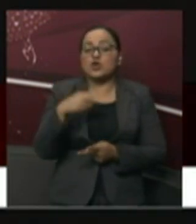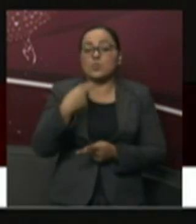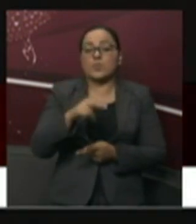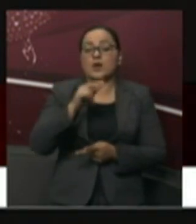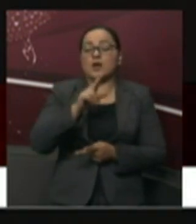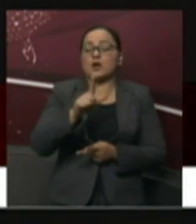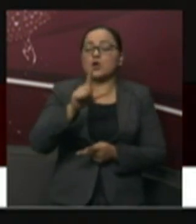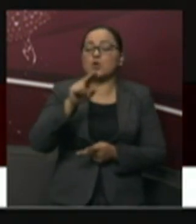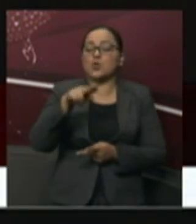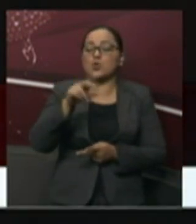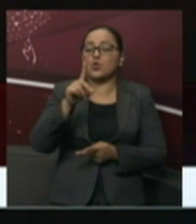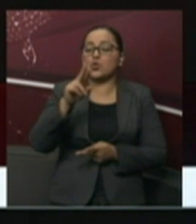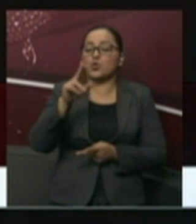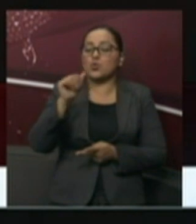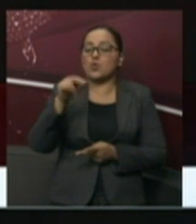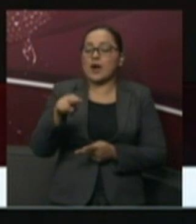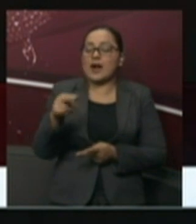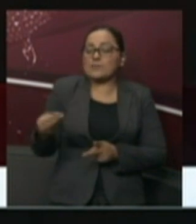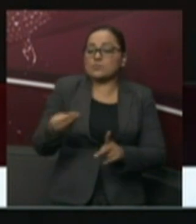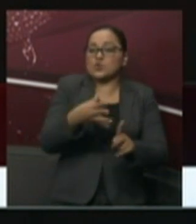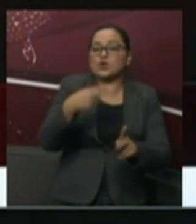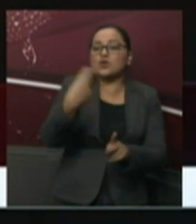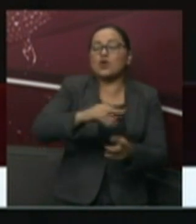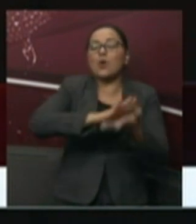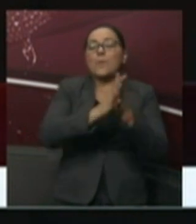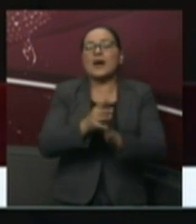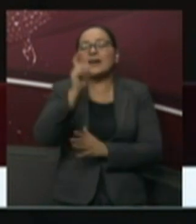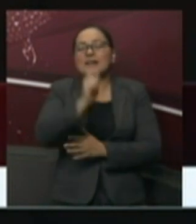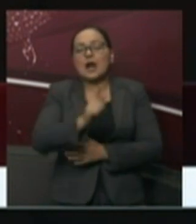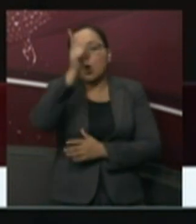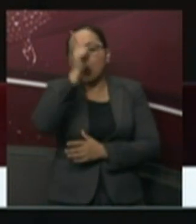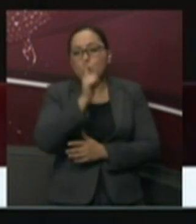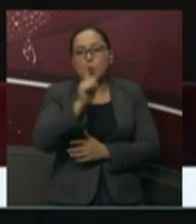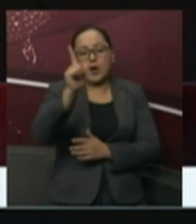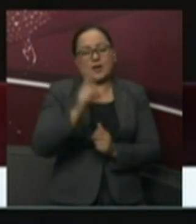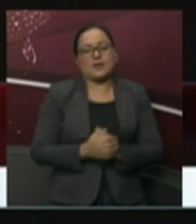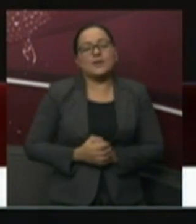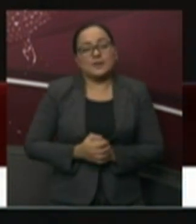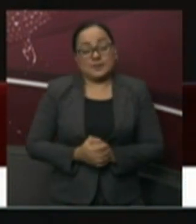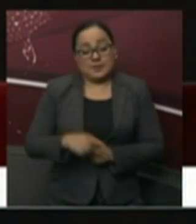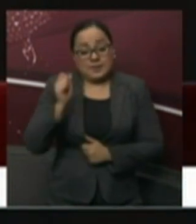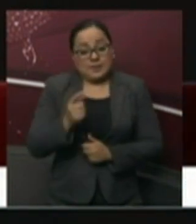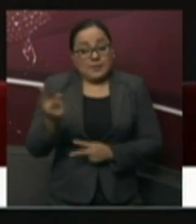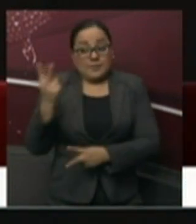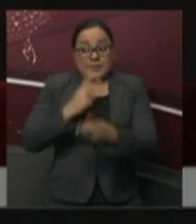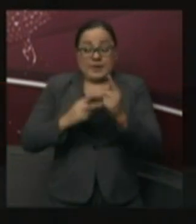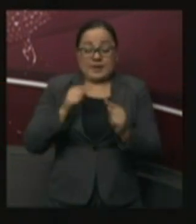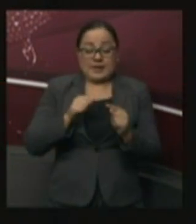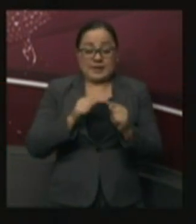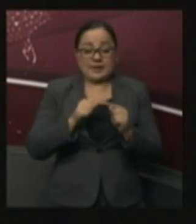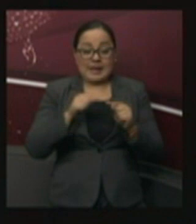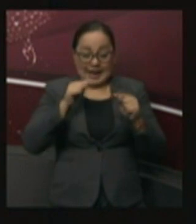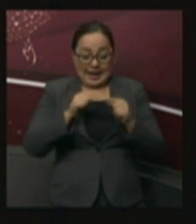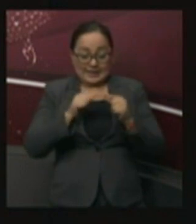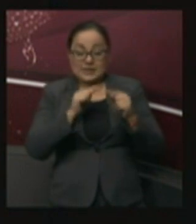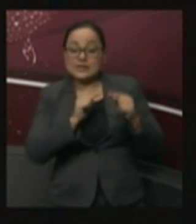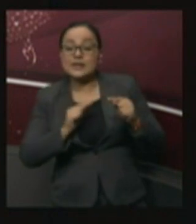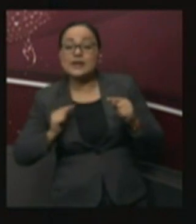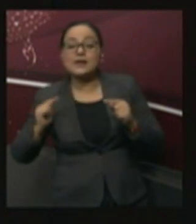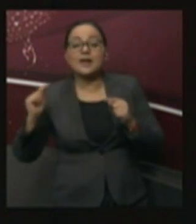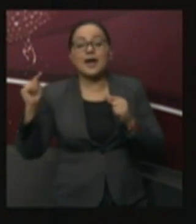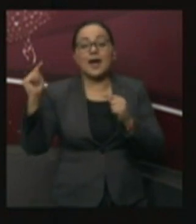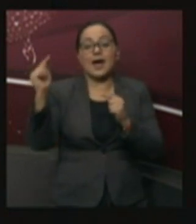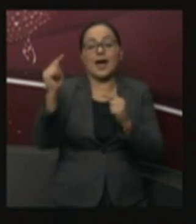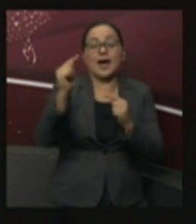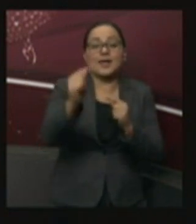que significa luna también. De modo que quien viaje de una a otra ciudad, pues hace un viaje lunar